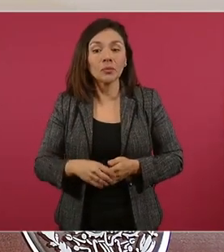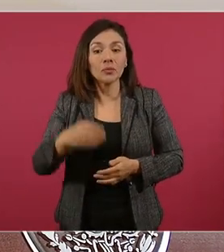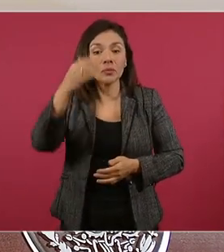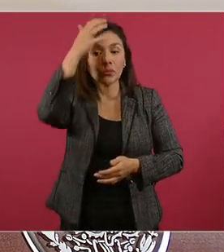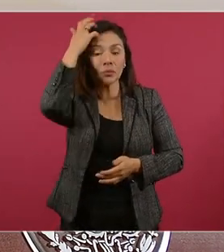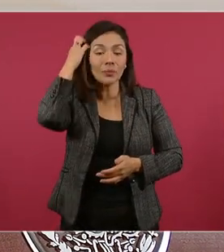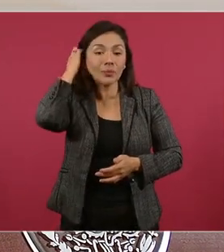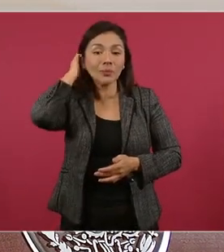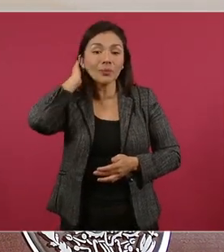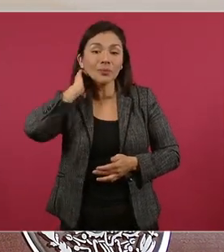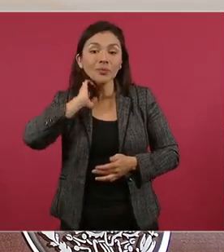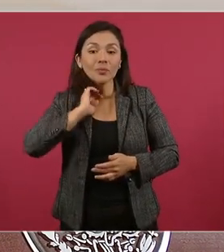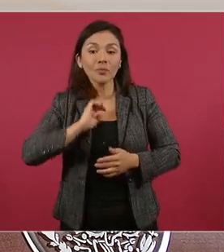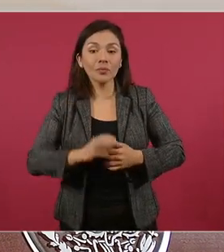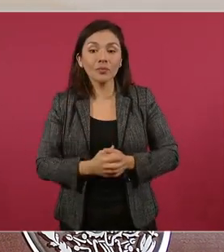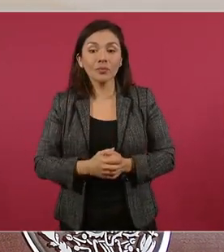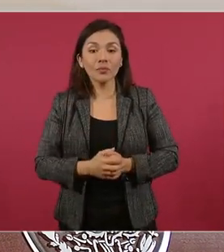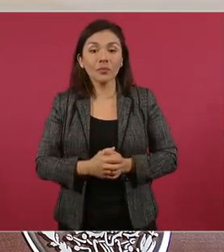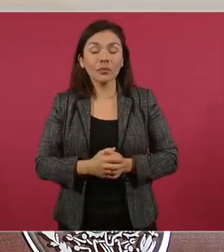Están